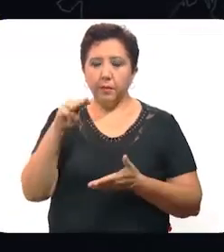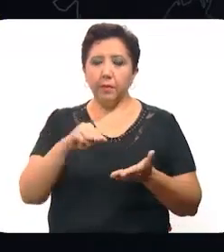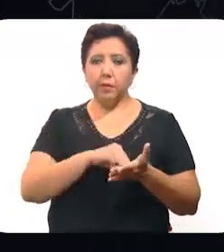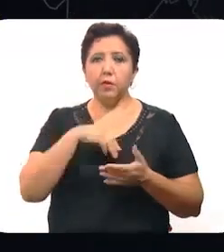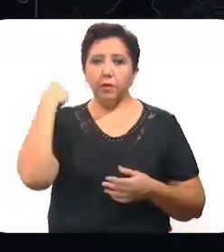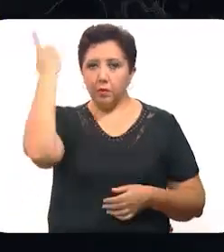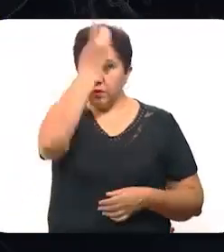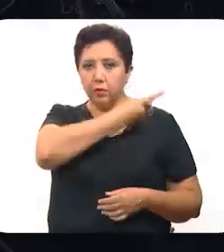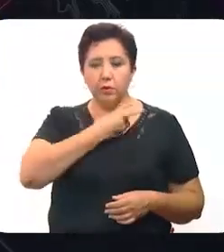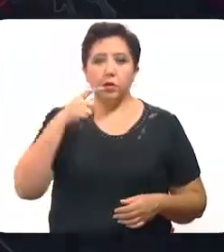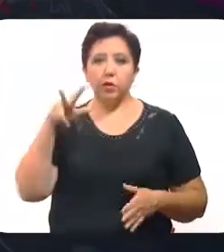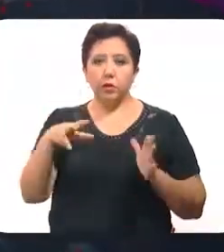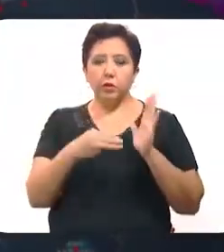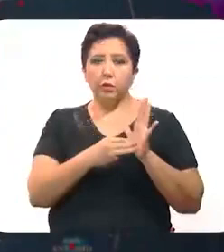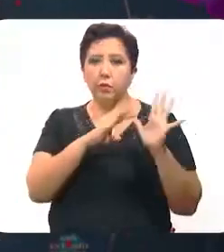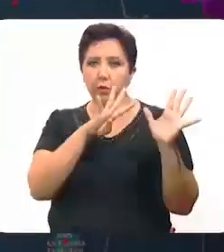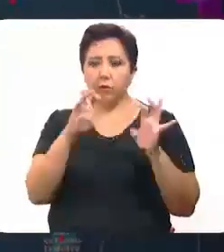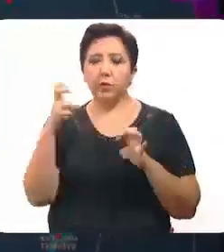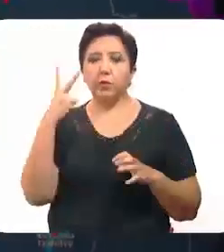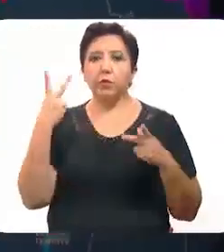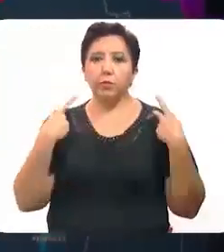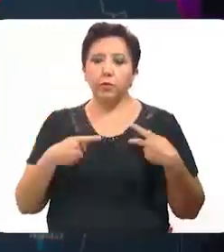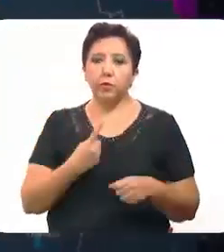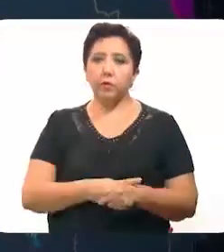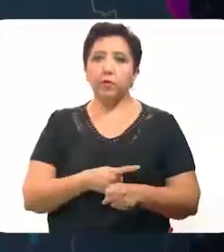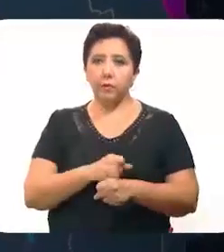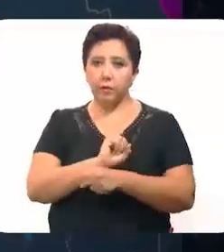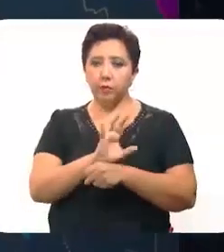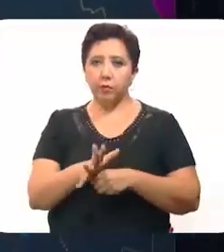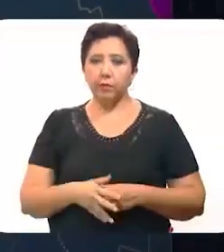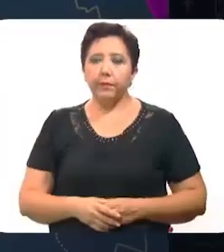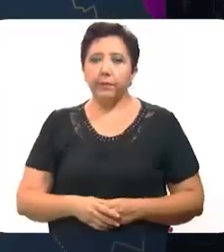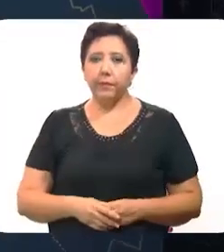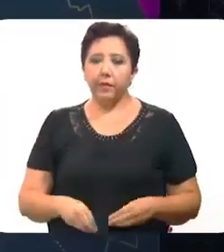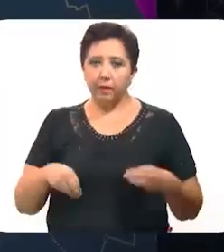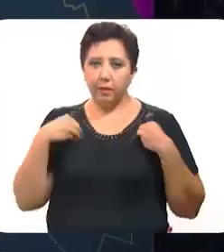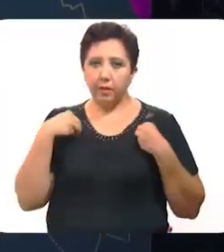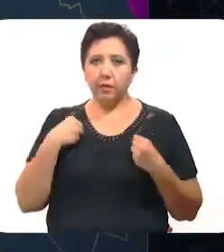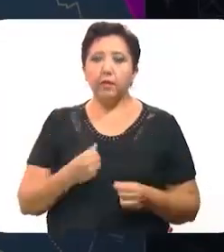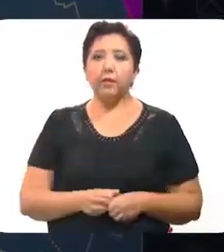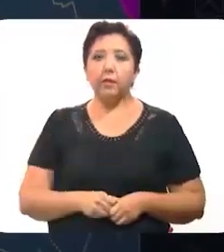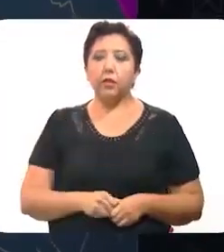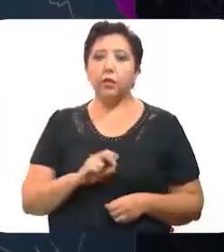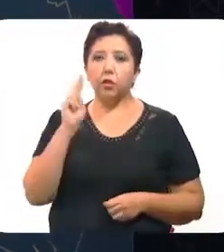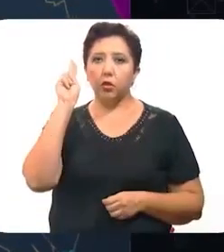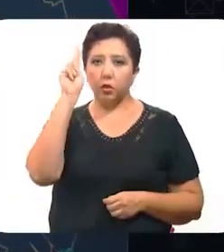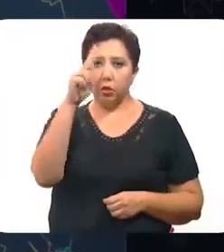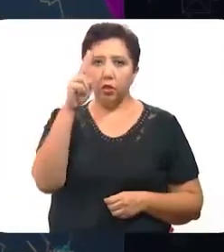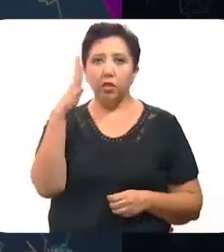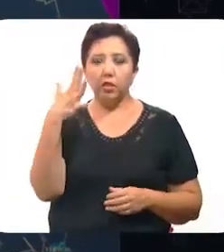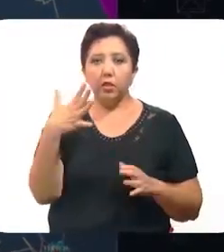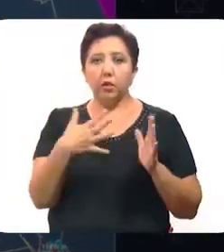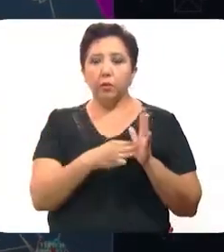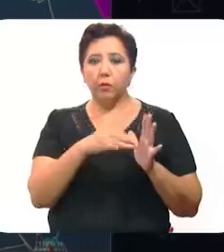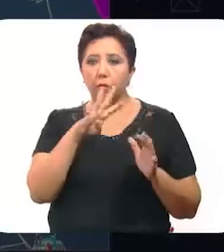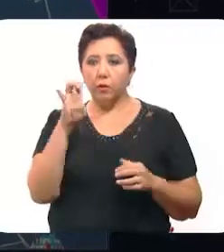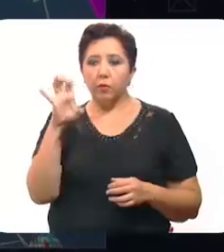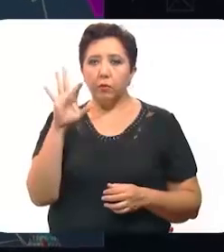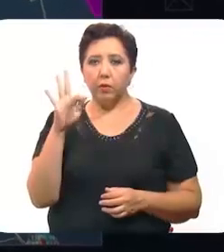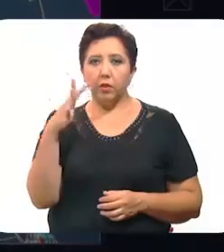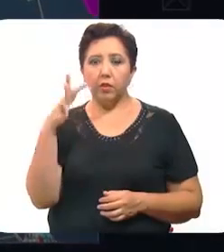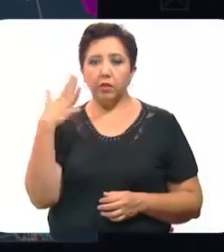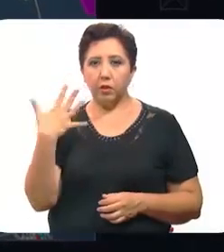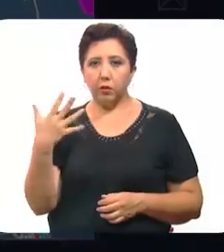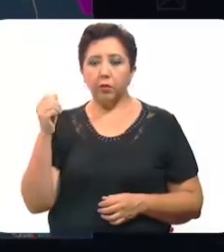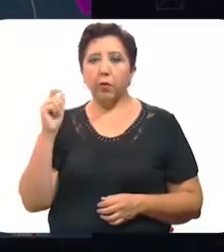Mérida se han diagnosticado 18.902 personas contagiadas de coronavirus, que viven en la zona norte